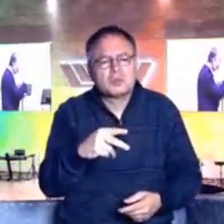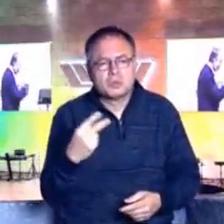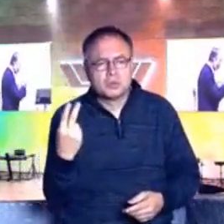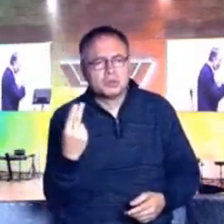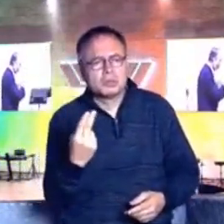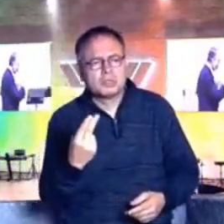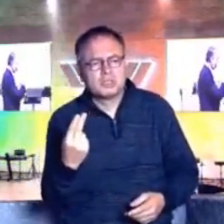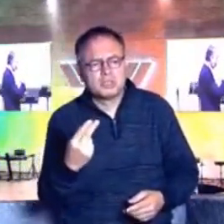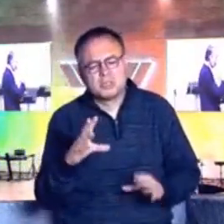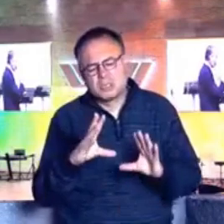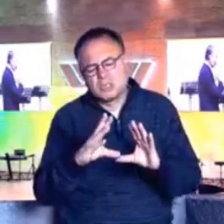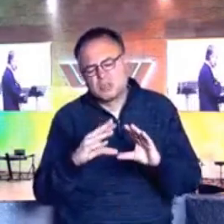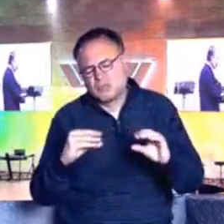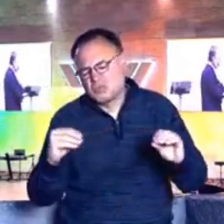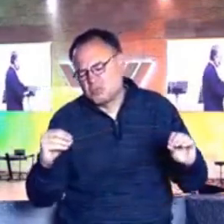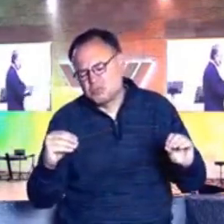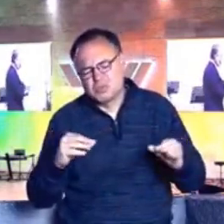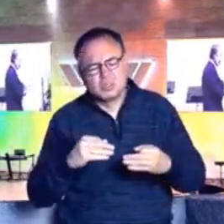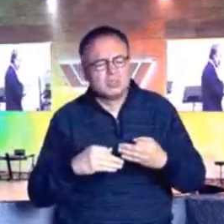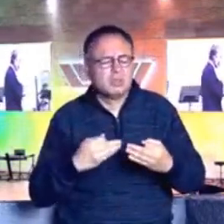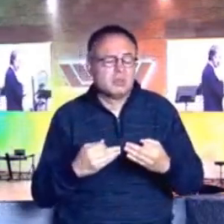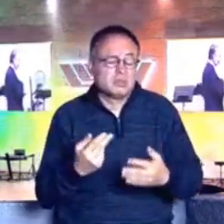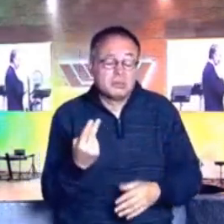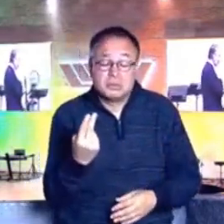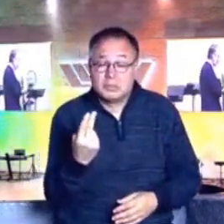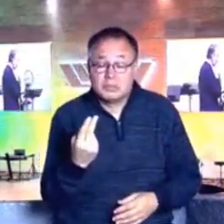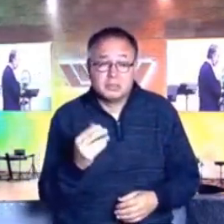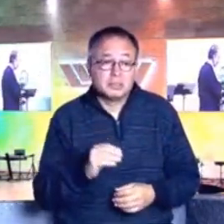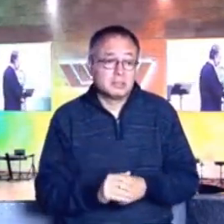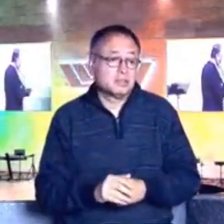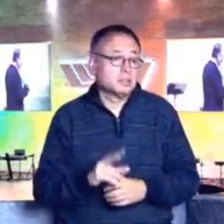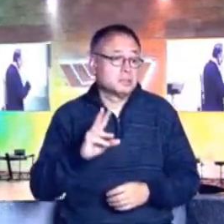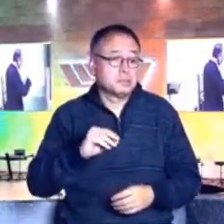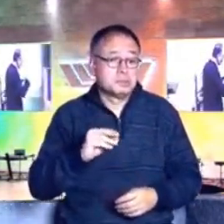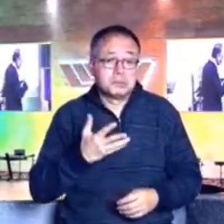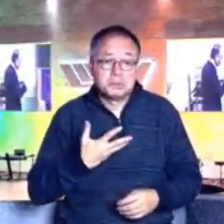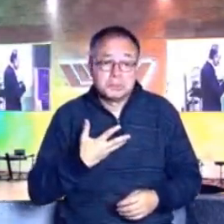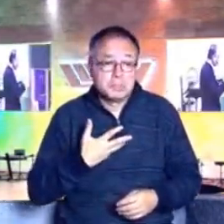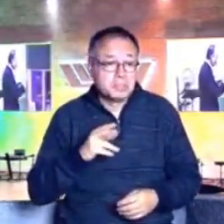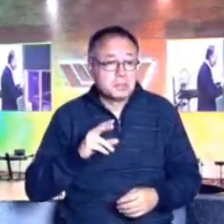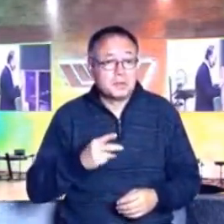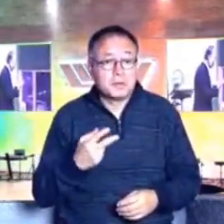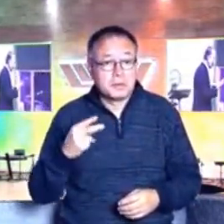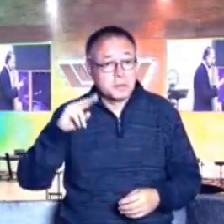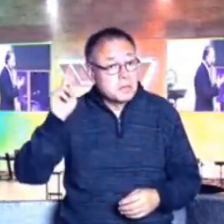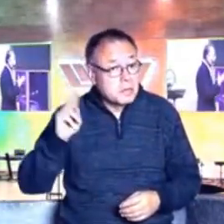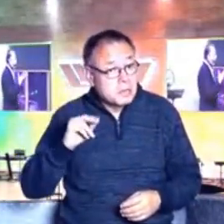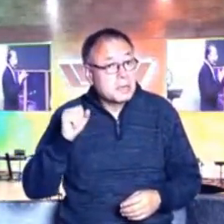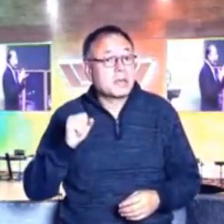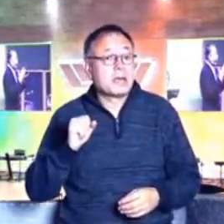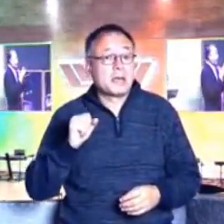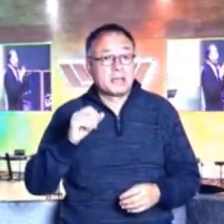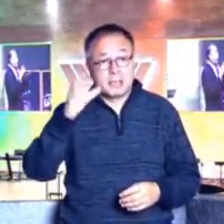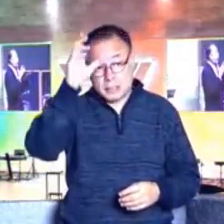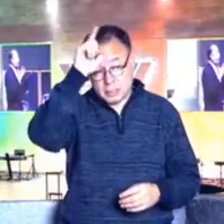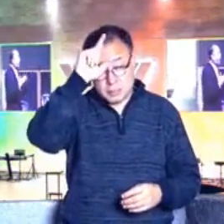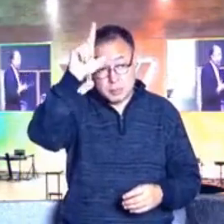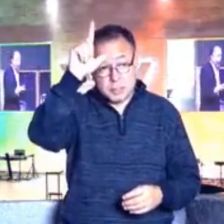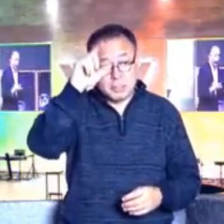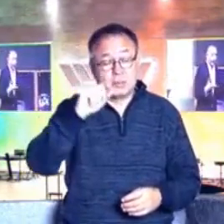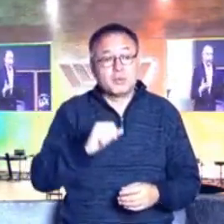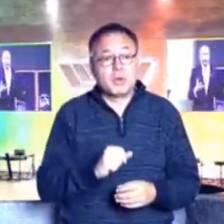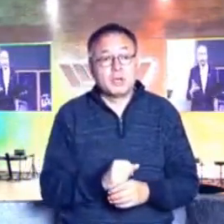secos porque sentimos que no hay nada espiritual en nosotros nos sentimos desesperados necesitamos